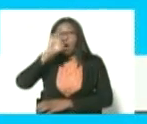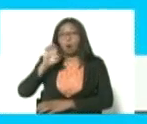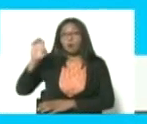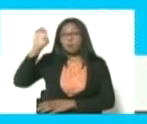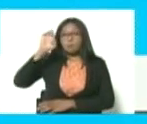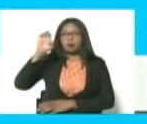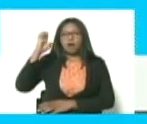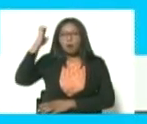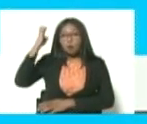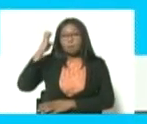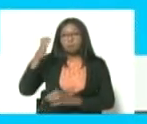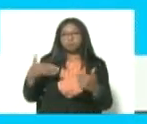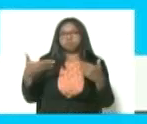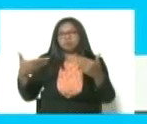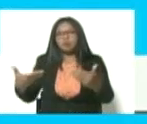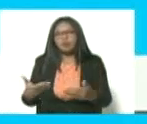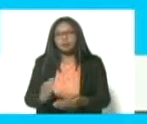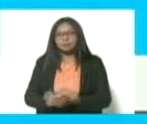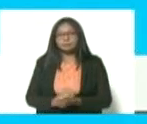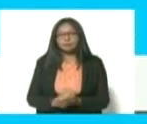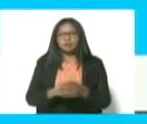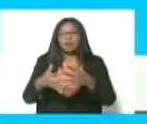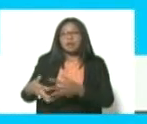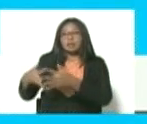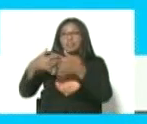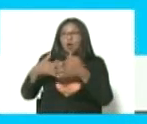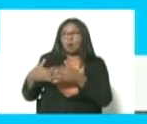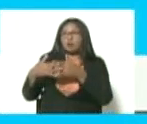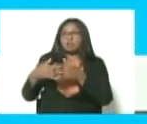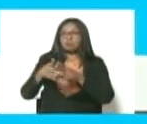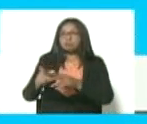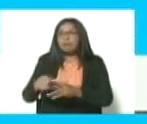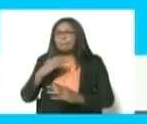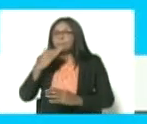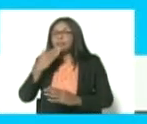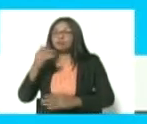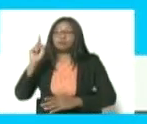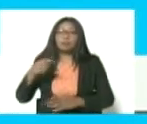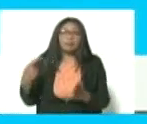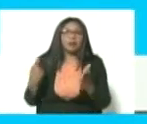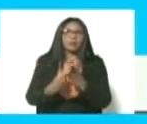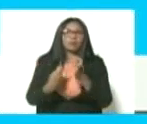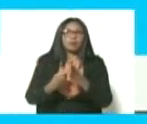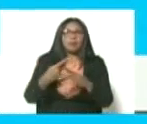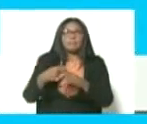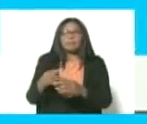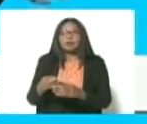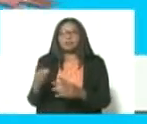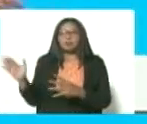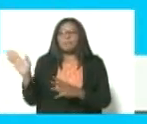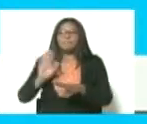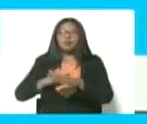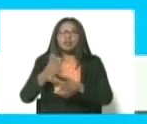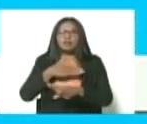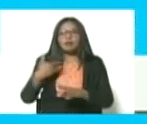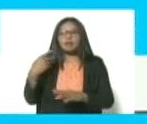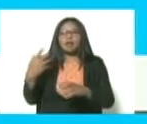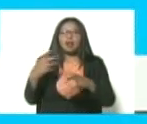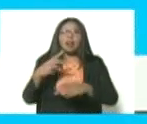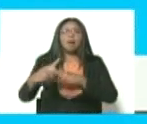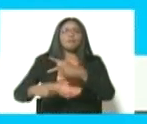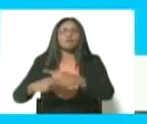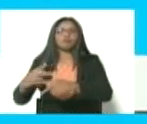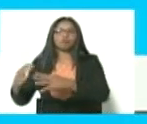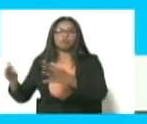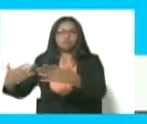Europea. Estados Unidos pareciera estar remontando la vacunación, pero porque se agarran toda la producción para ellos.